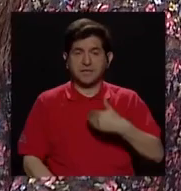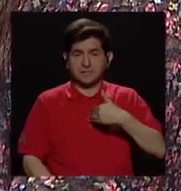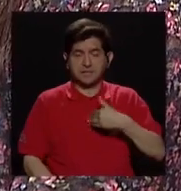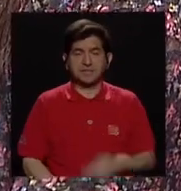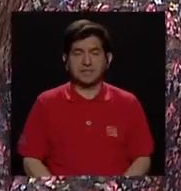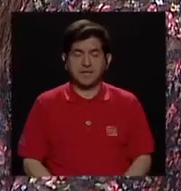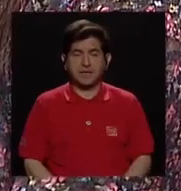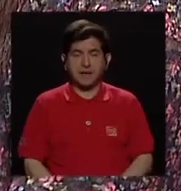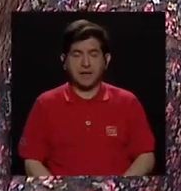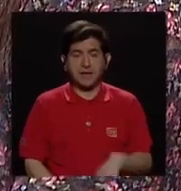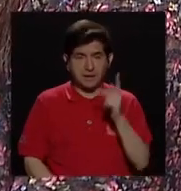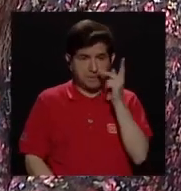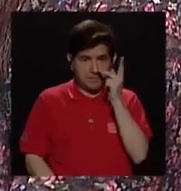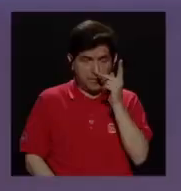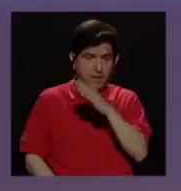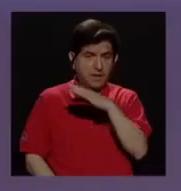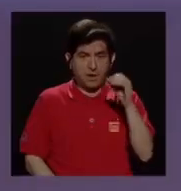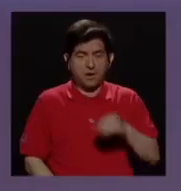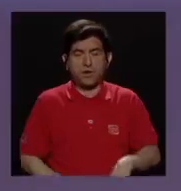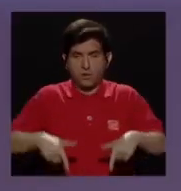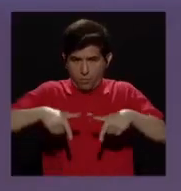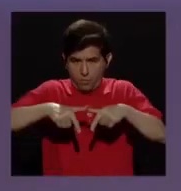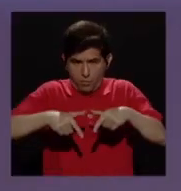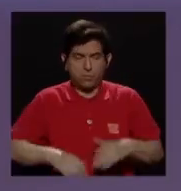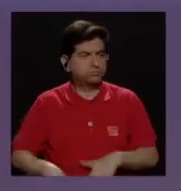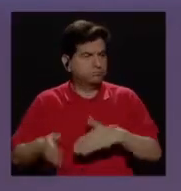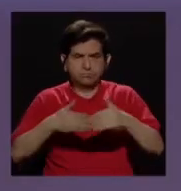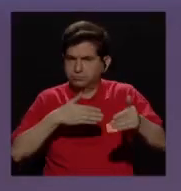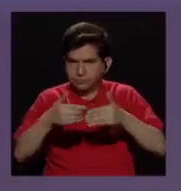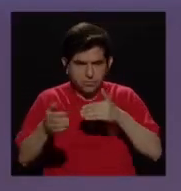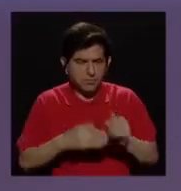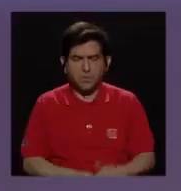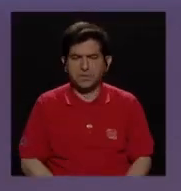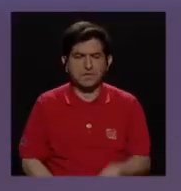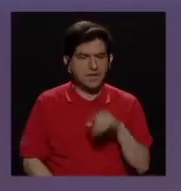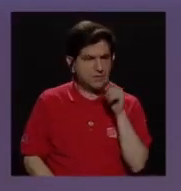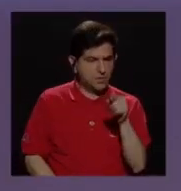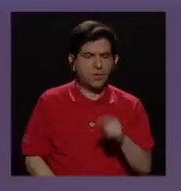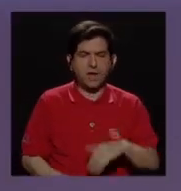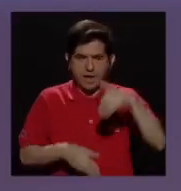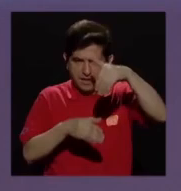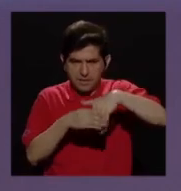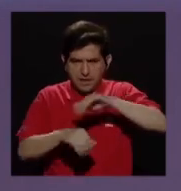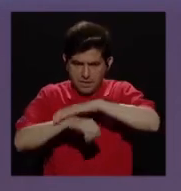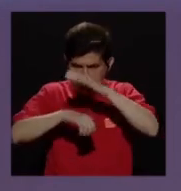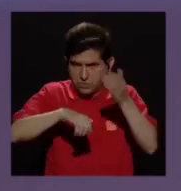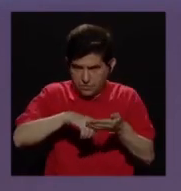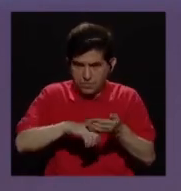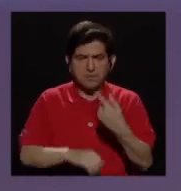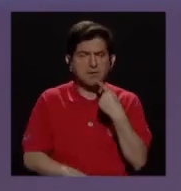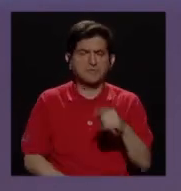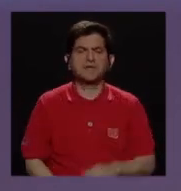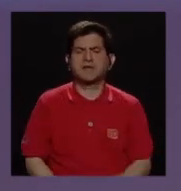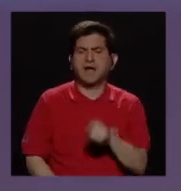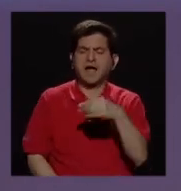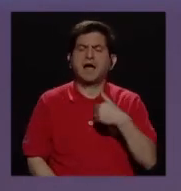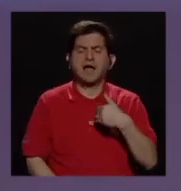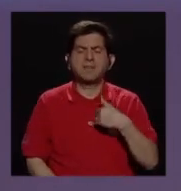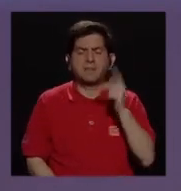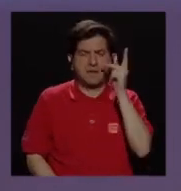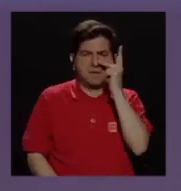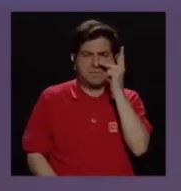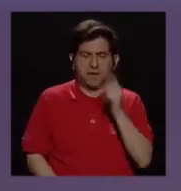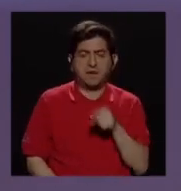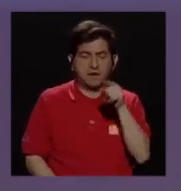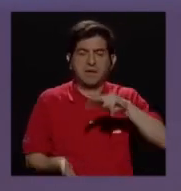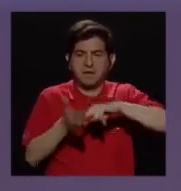con una vulva, y a partir de ahí se nombra, aún estando, todavía estando en el vientre materno, se dice, es que tiene pene, entonces